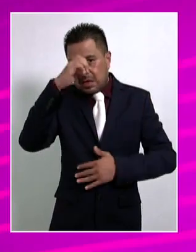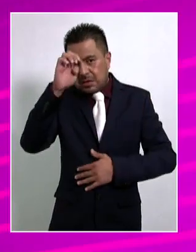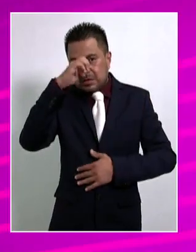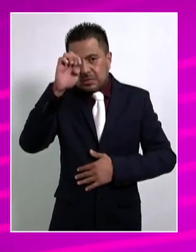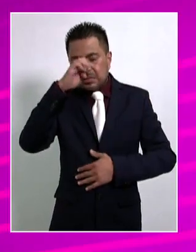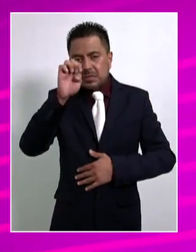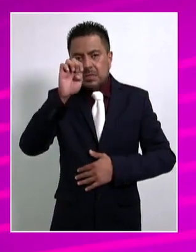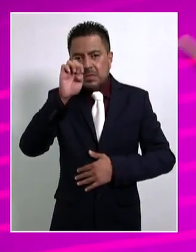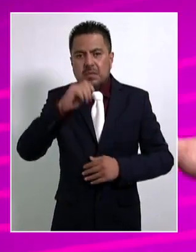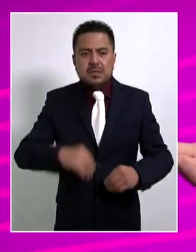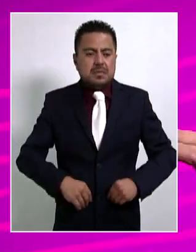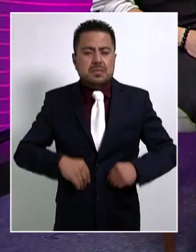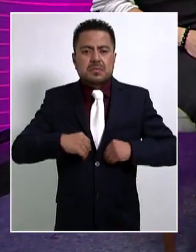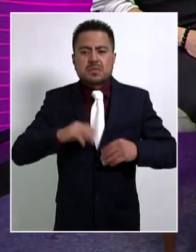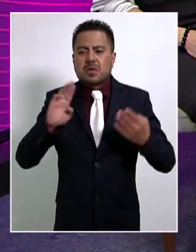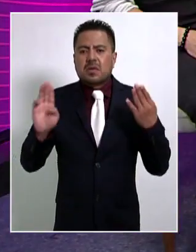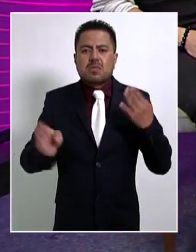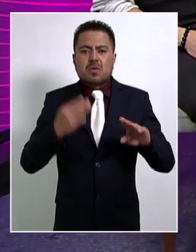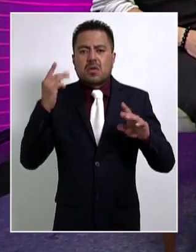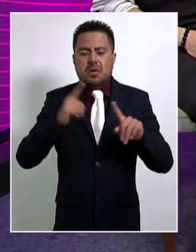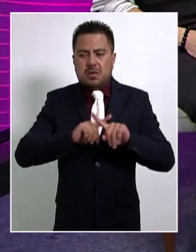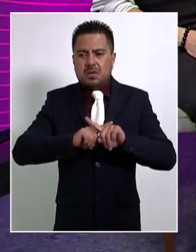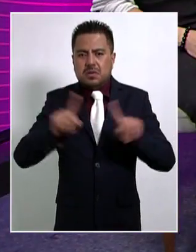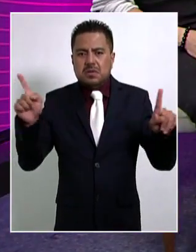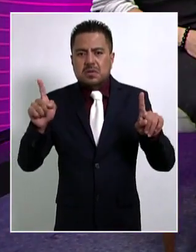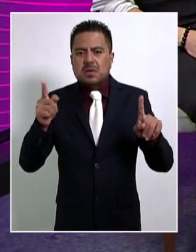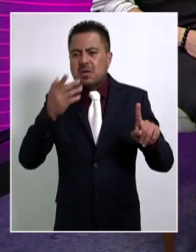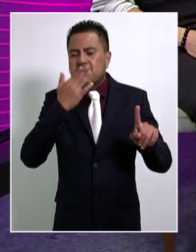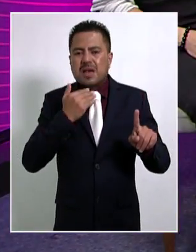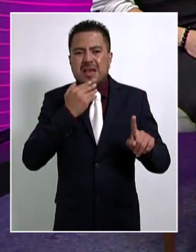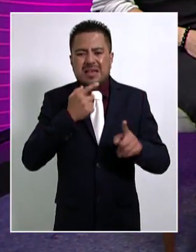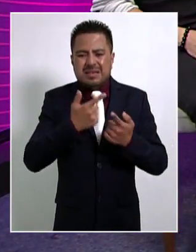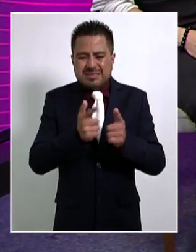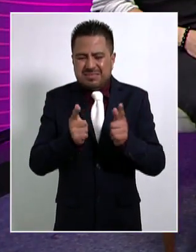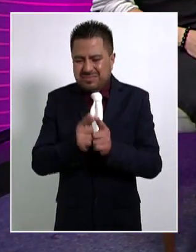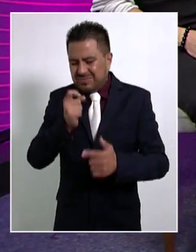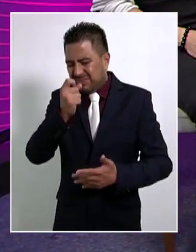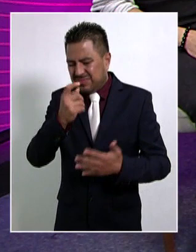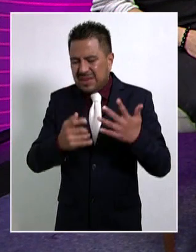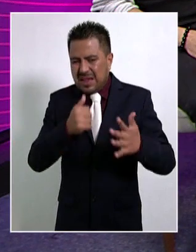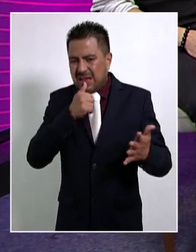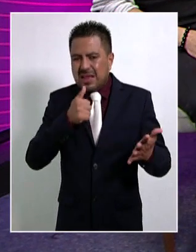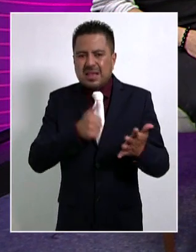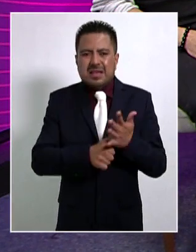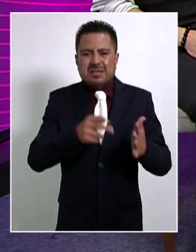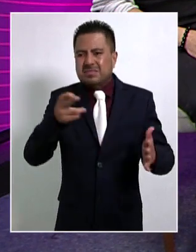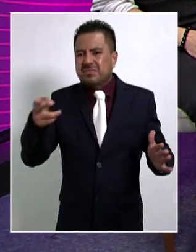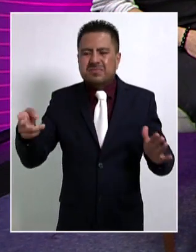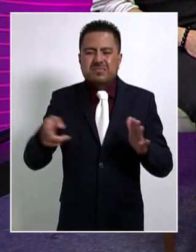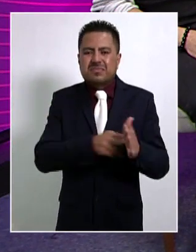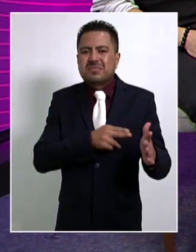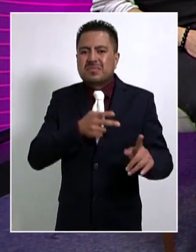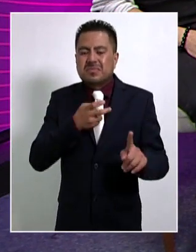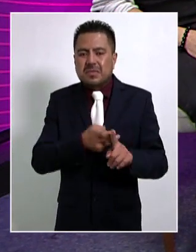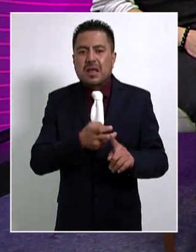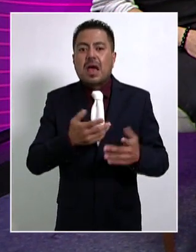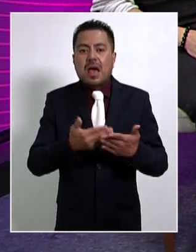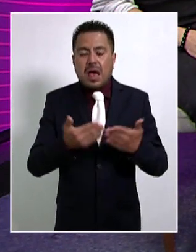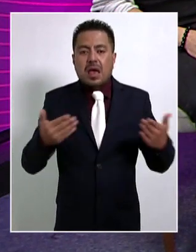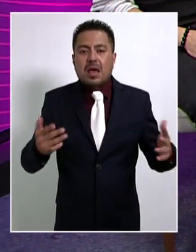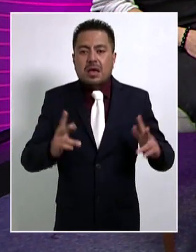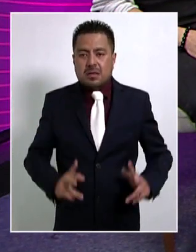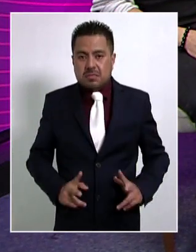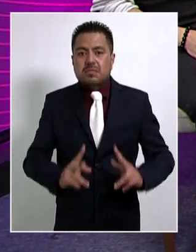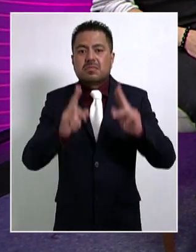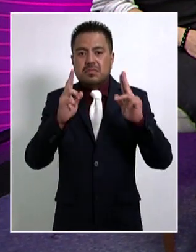experiencia, de vivir el mundo de una forma distinta, sin tantas categorías y sin tantas etiquetas, ¿no? Vamos a hacer